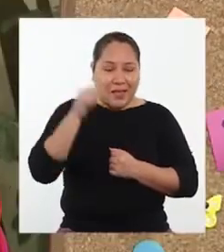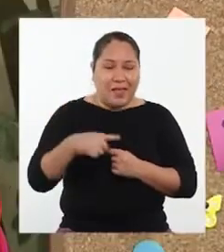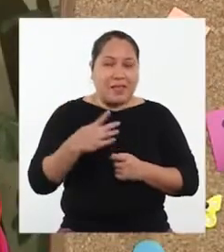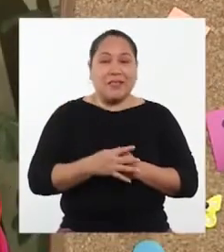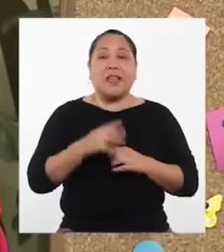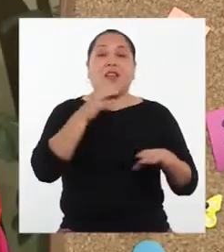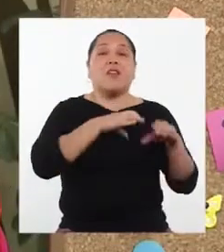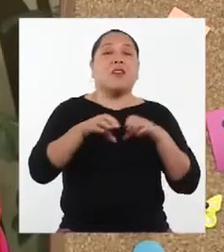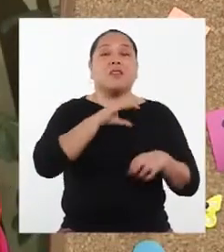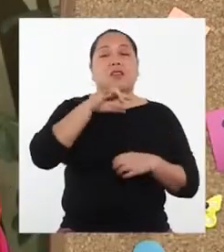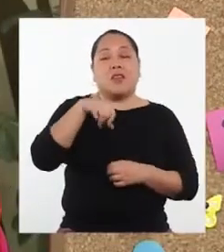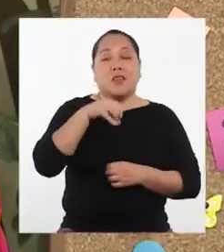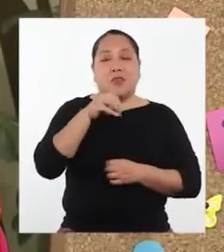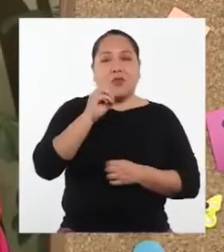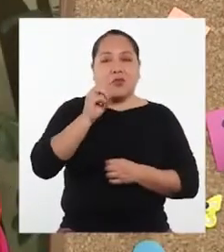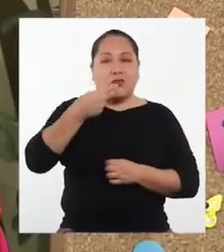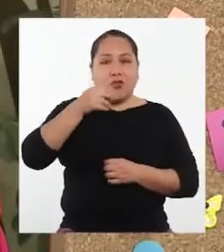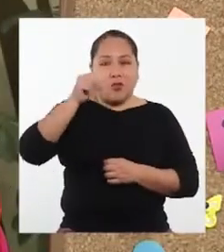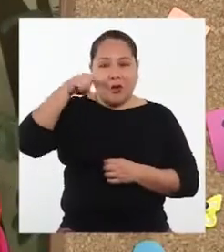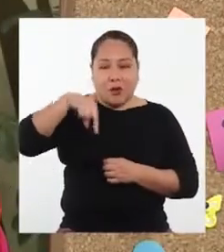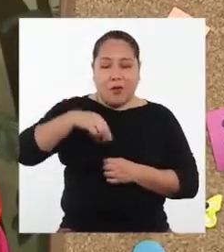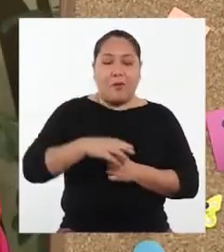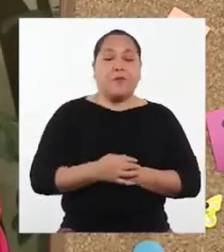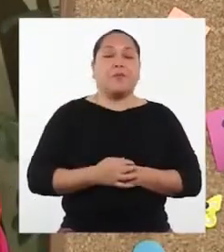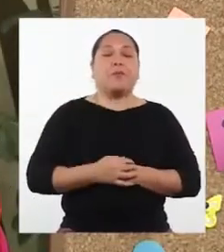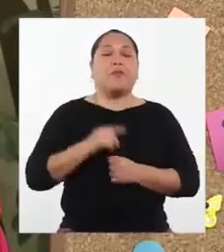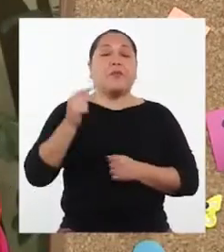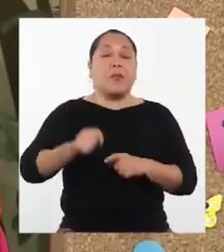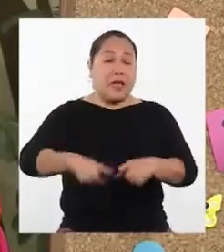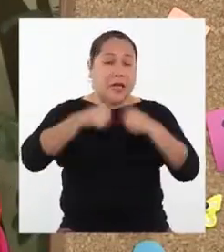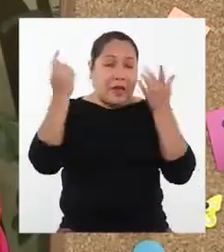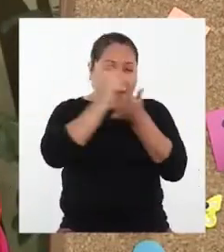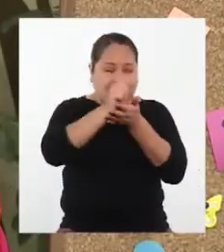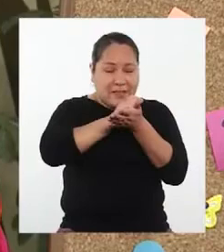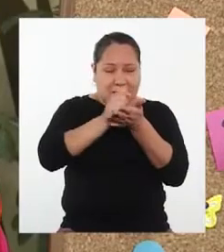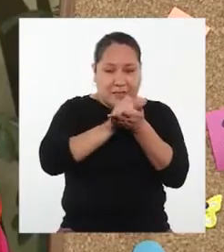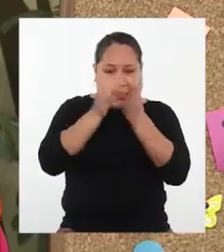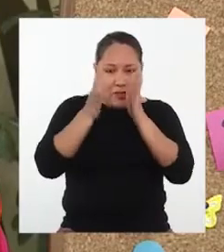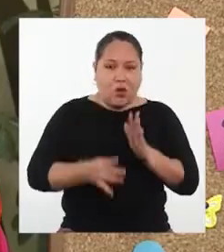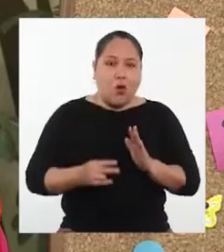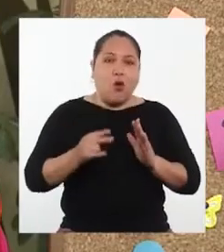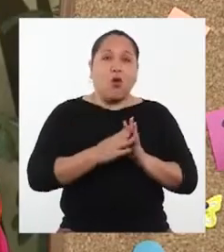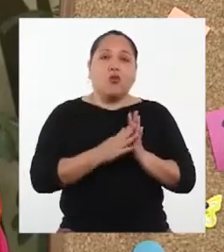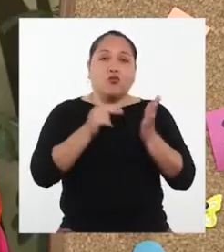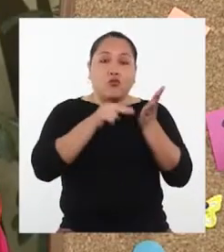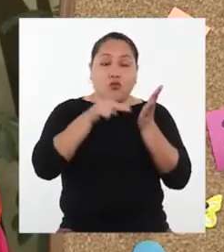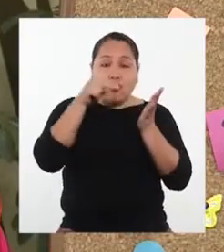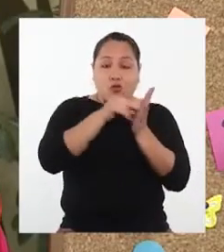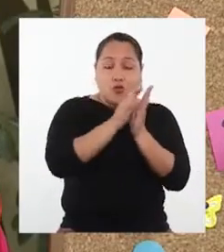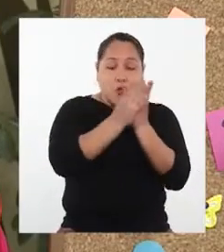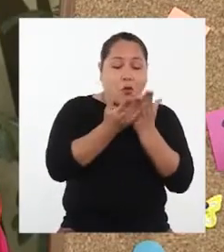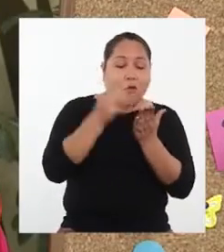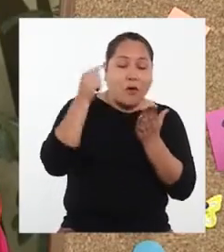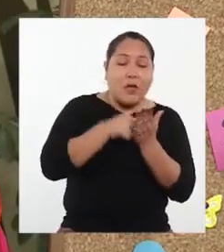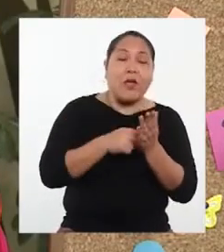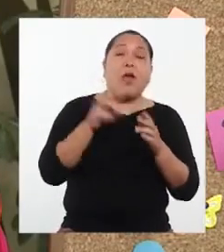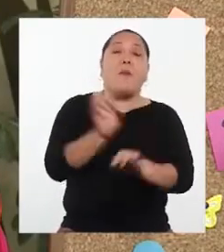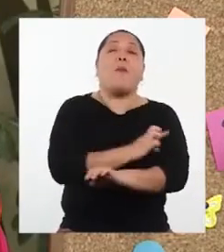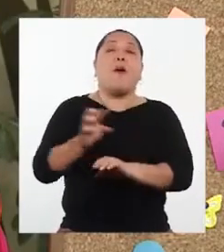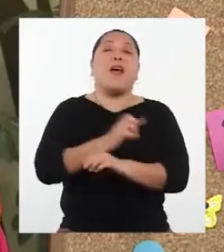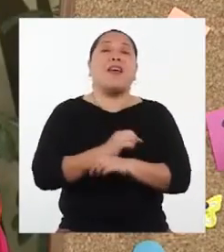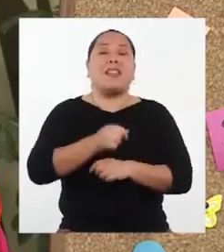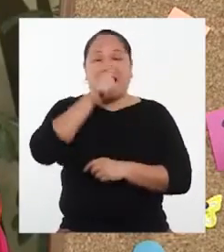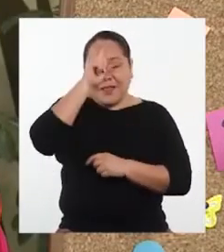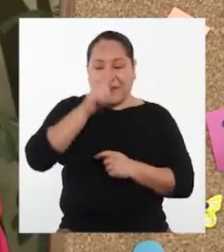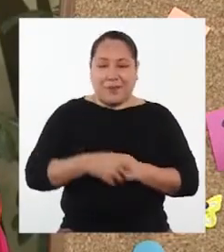Y este fue hecho por Johann Wolfgang von Goethe, gran dramaturgo, novelista y poeta alemán del